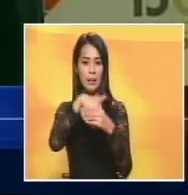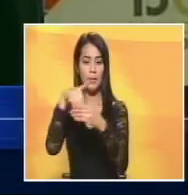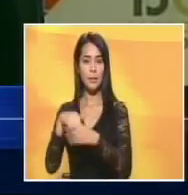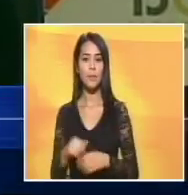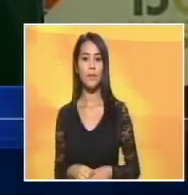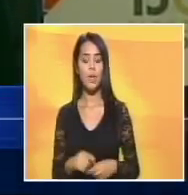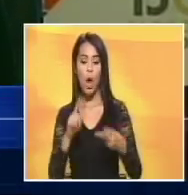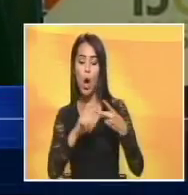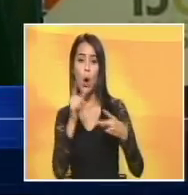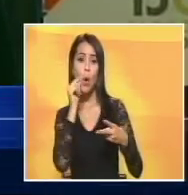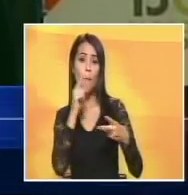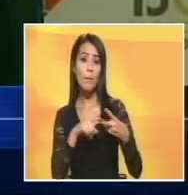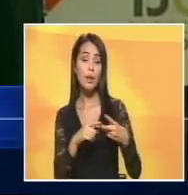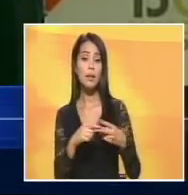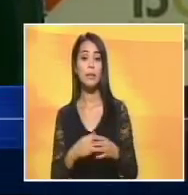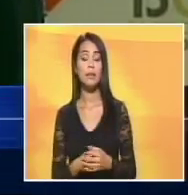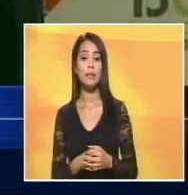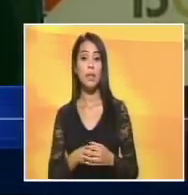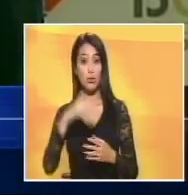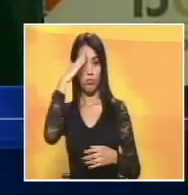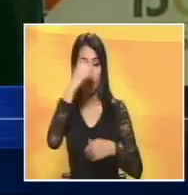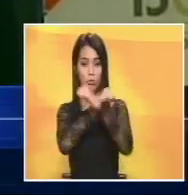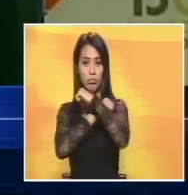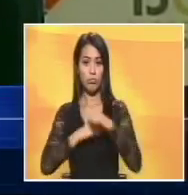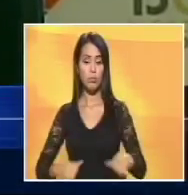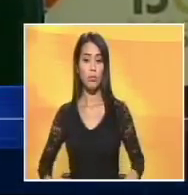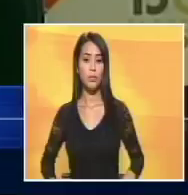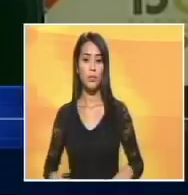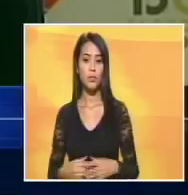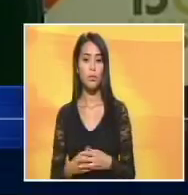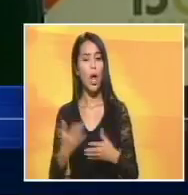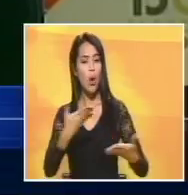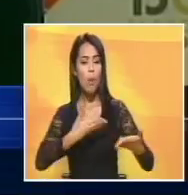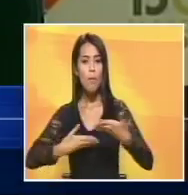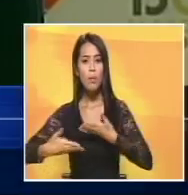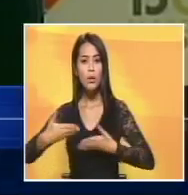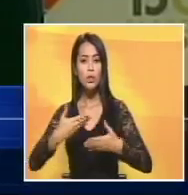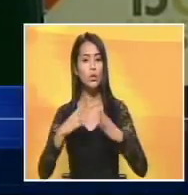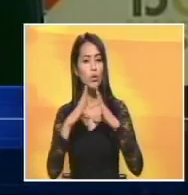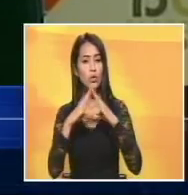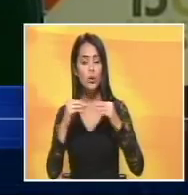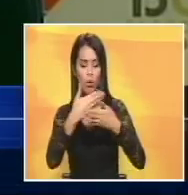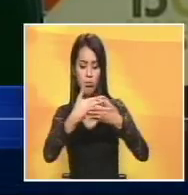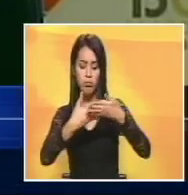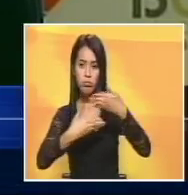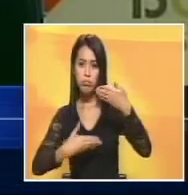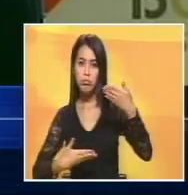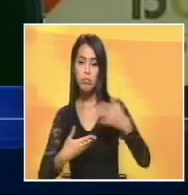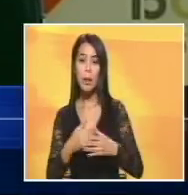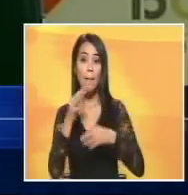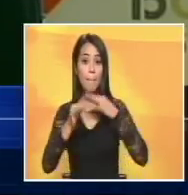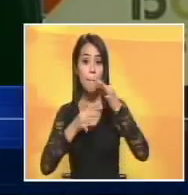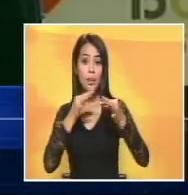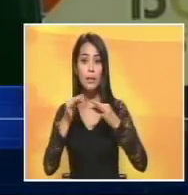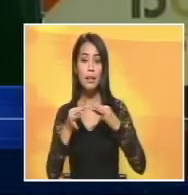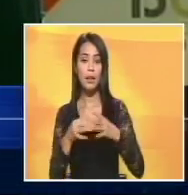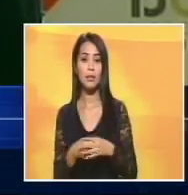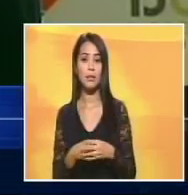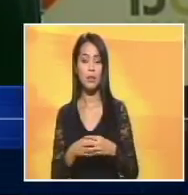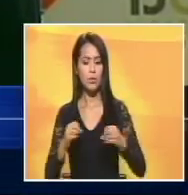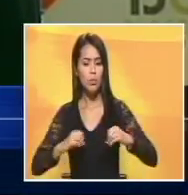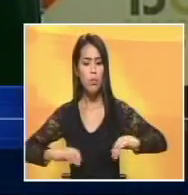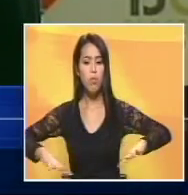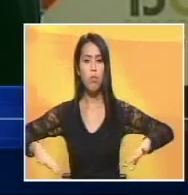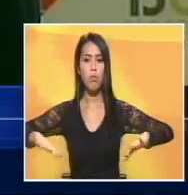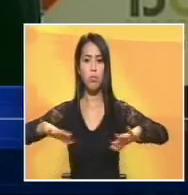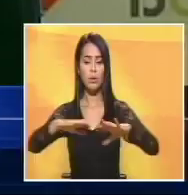en jefe Vladimir Padrino López, puedan compartir con nosotros todos los detalles, puedan compartir con el país el despliegue que ya